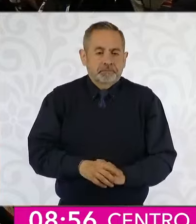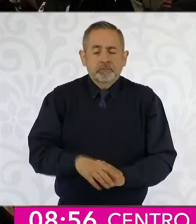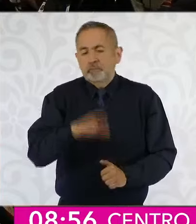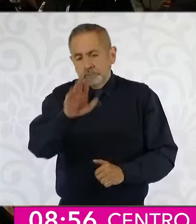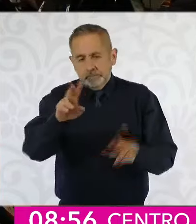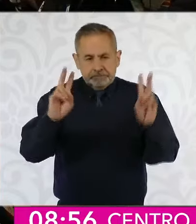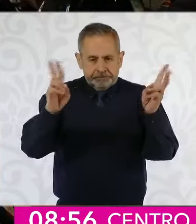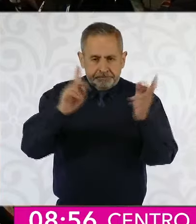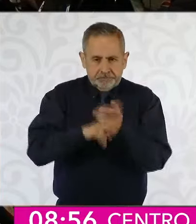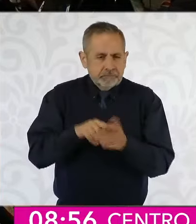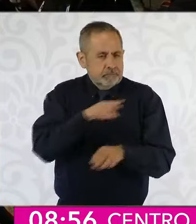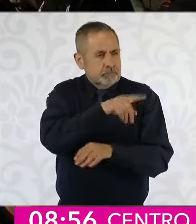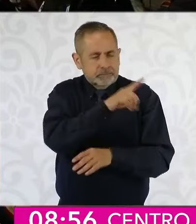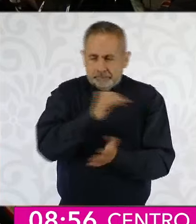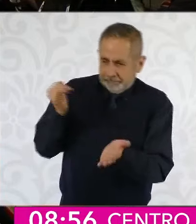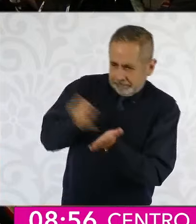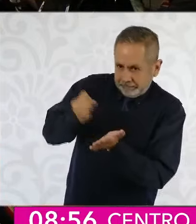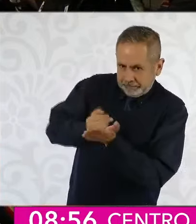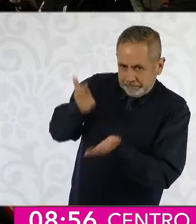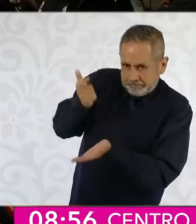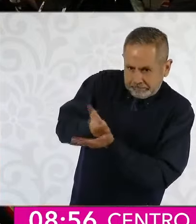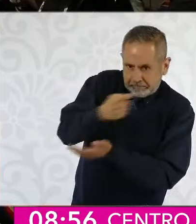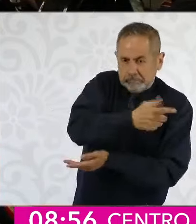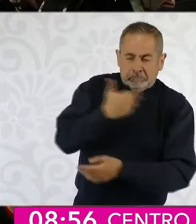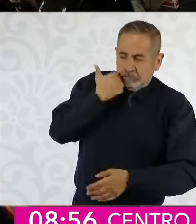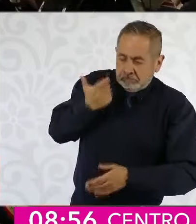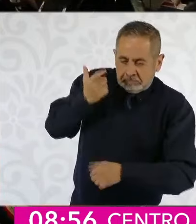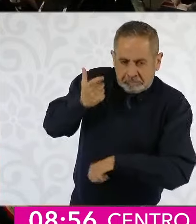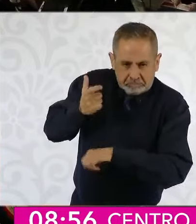del tema de los aranceles, pero